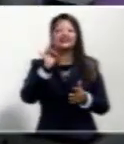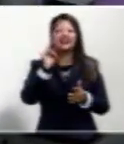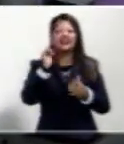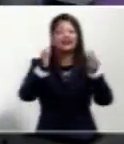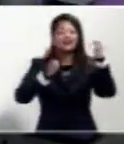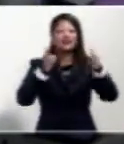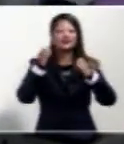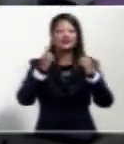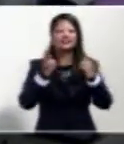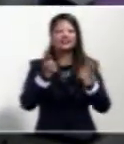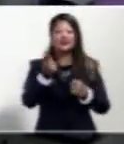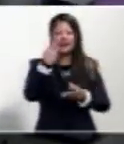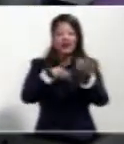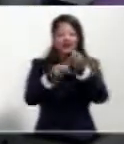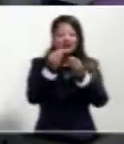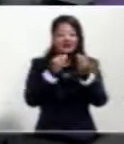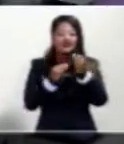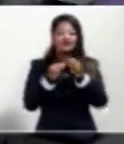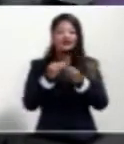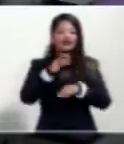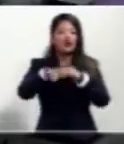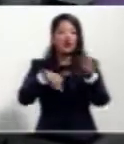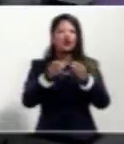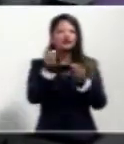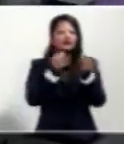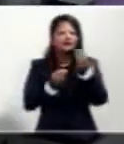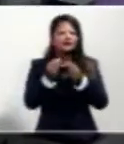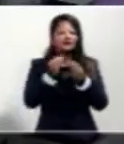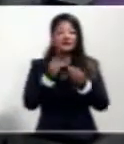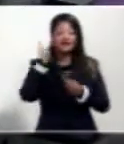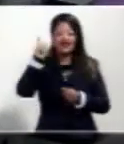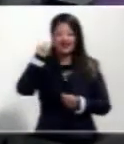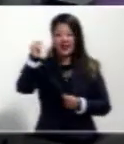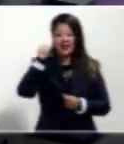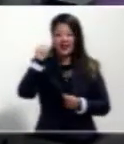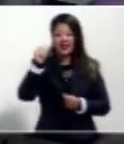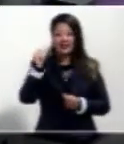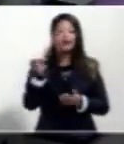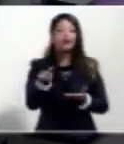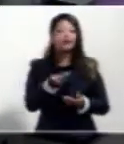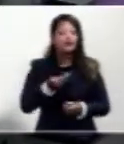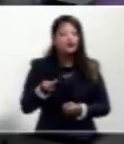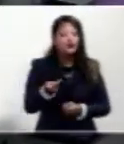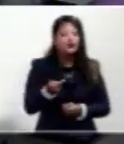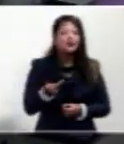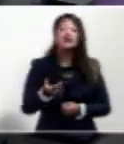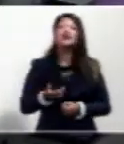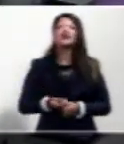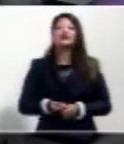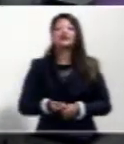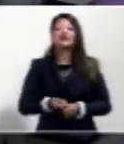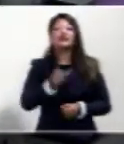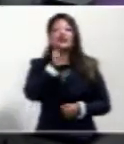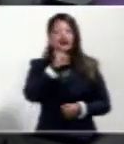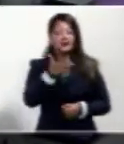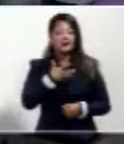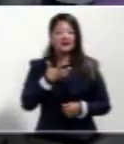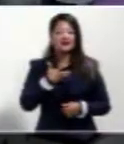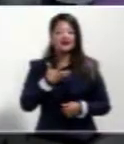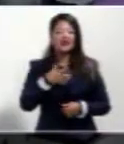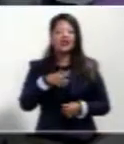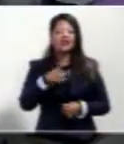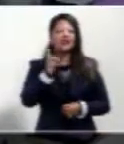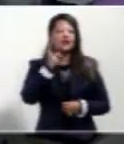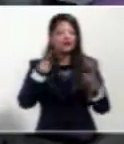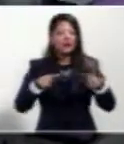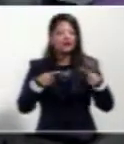gastronomía, en toda la gastronomía que se elabora en Tarímbaro a base de pulque. También vamos a tener artesanos de